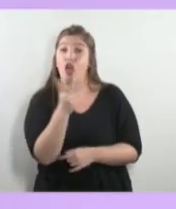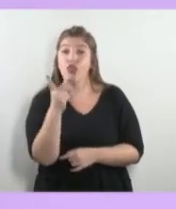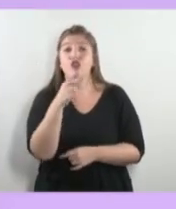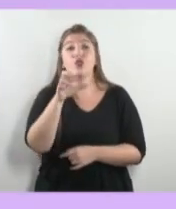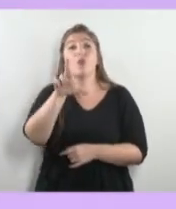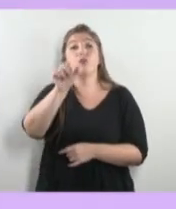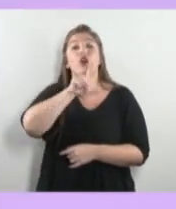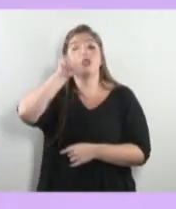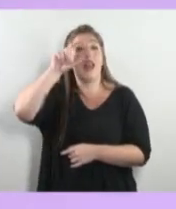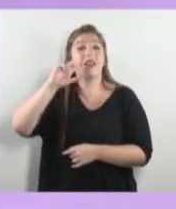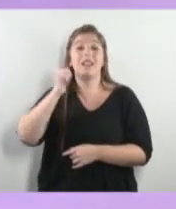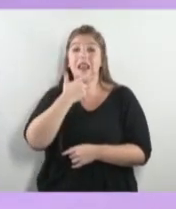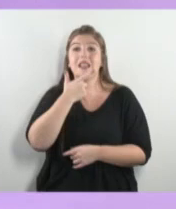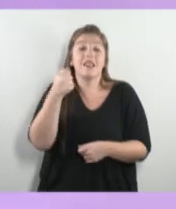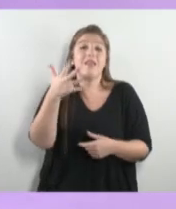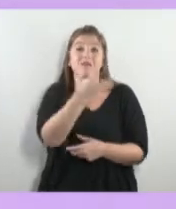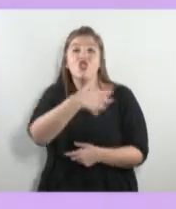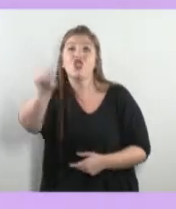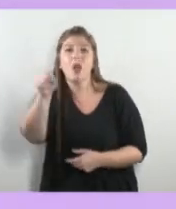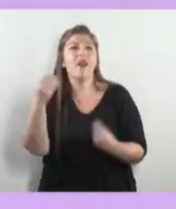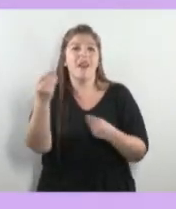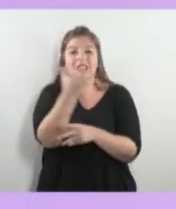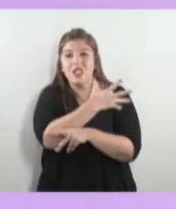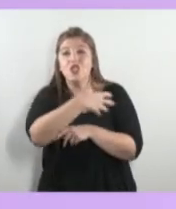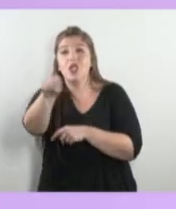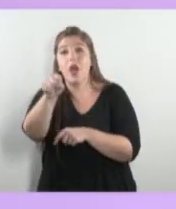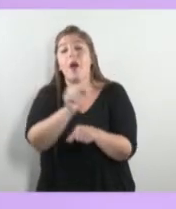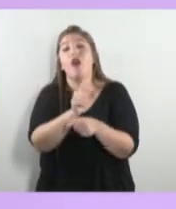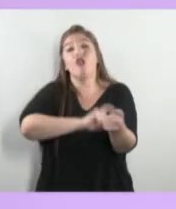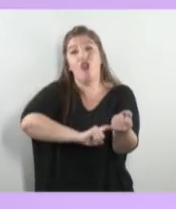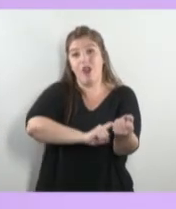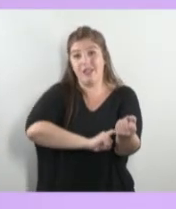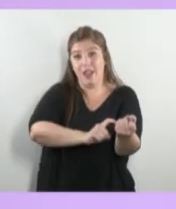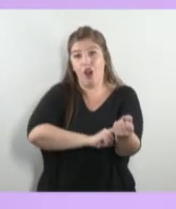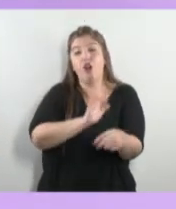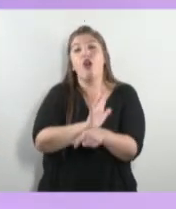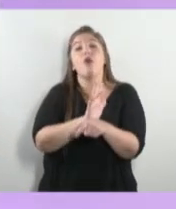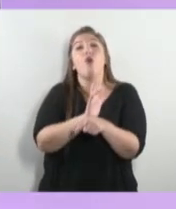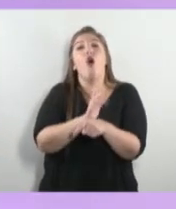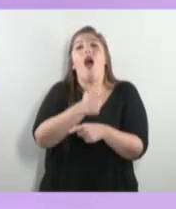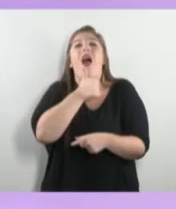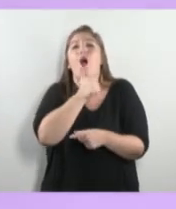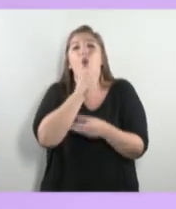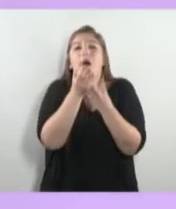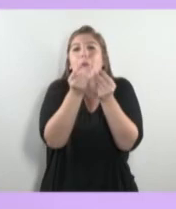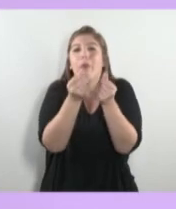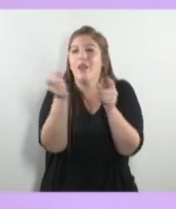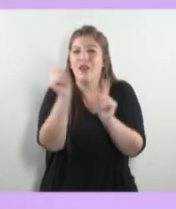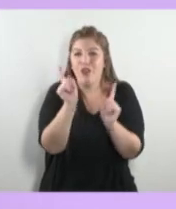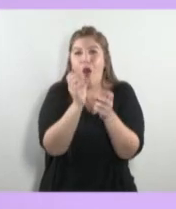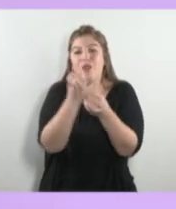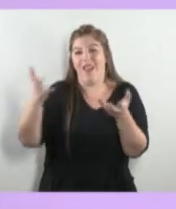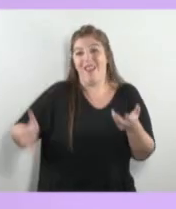transporte. Proteínas de transporte que lo que hacen es arrastrar o llevar el colesterol, que como es hidrofóbico, no le gusta el agua, porque es una